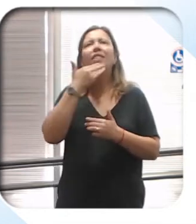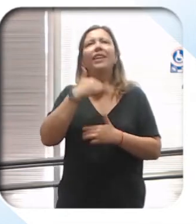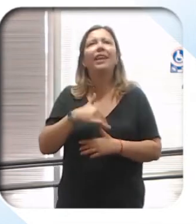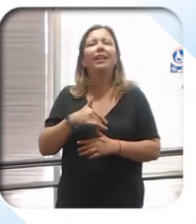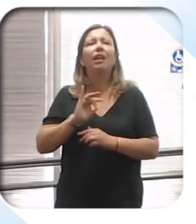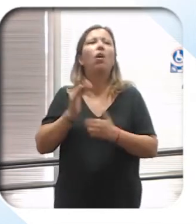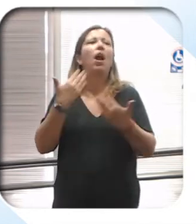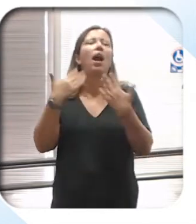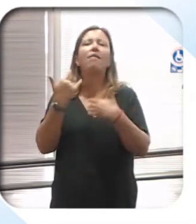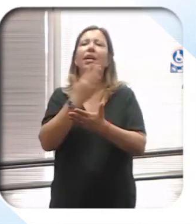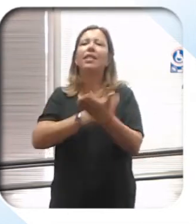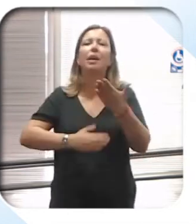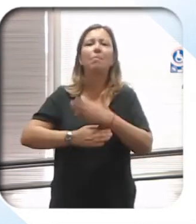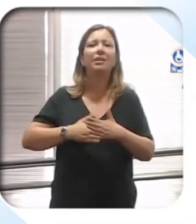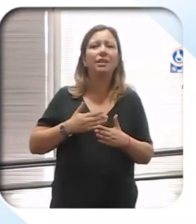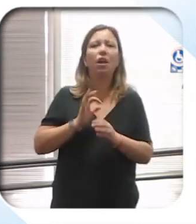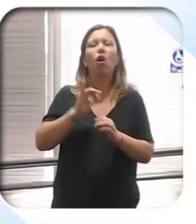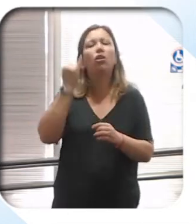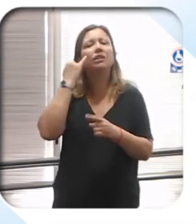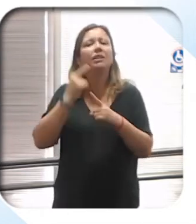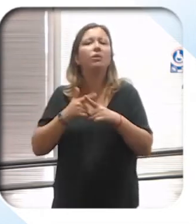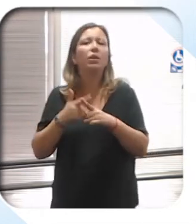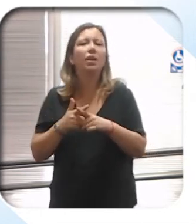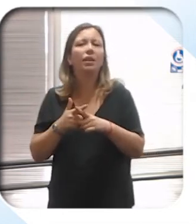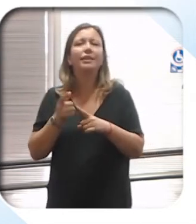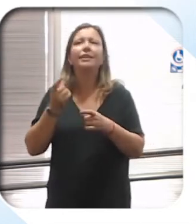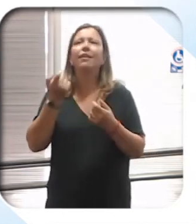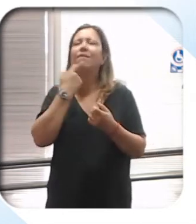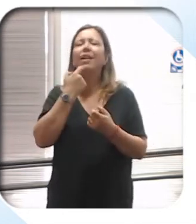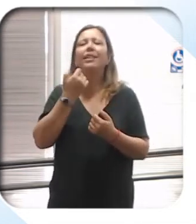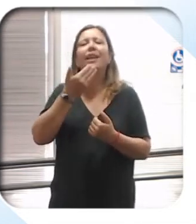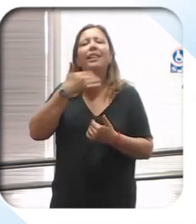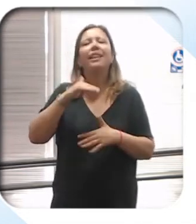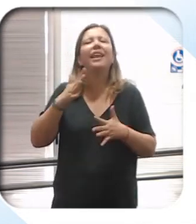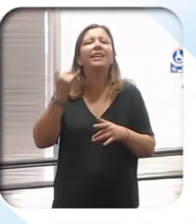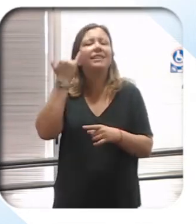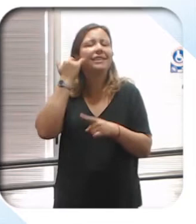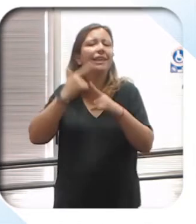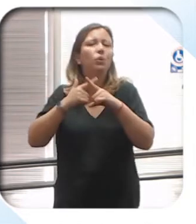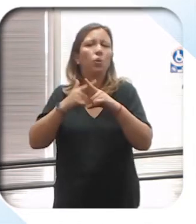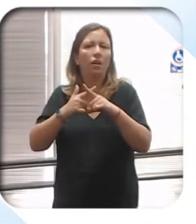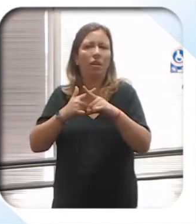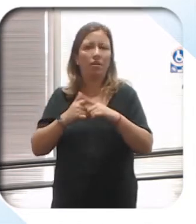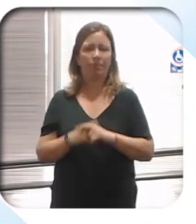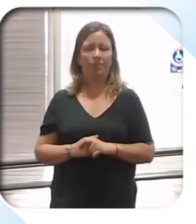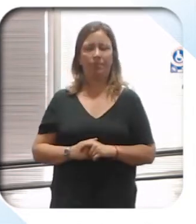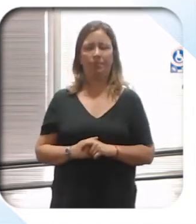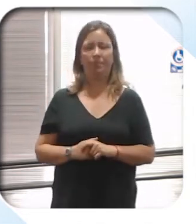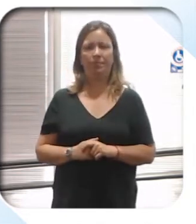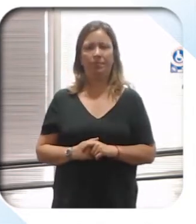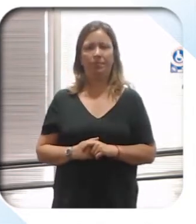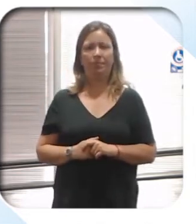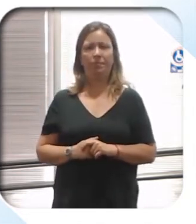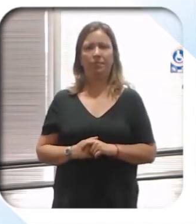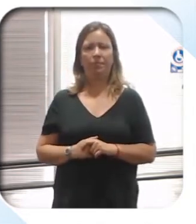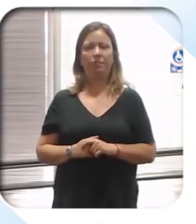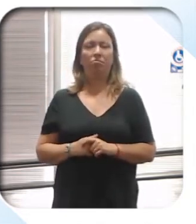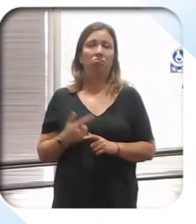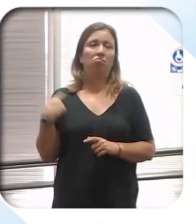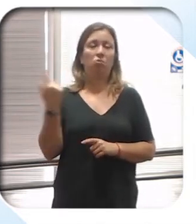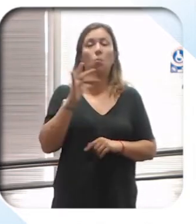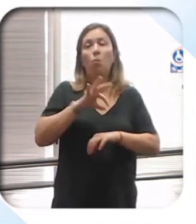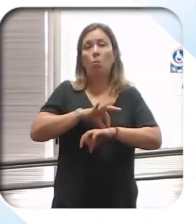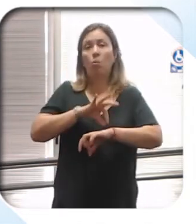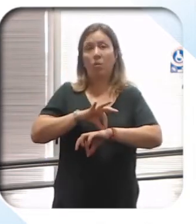y hablar de la discapacidad y la sexualidad si no entendemos la sexualidad. Bueno, básicamente somos médicos